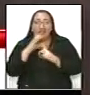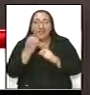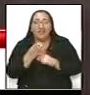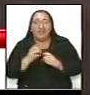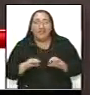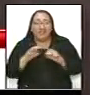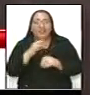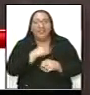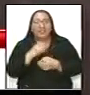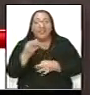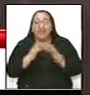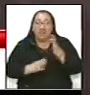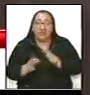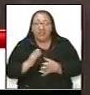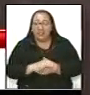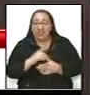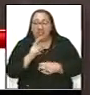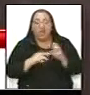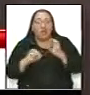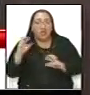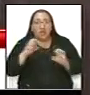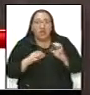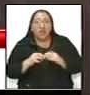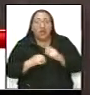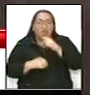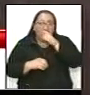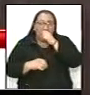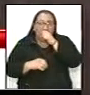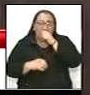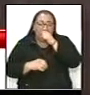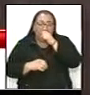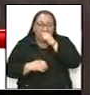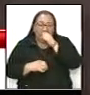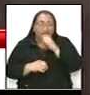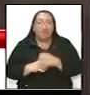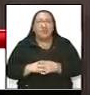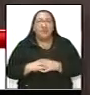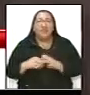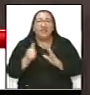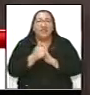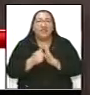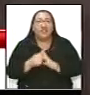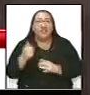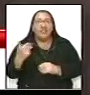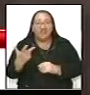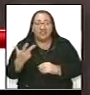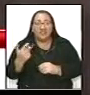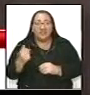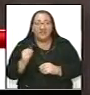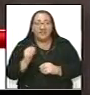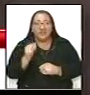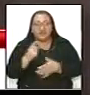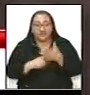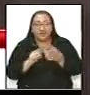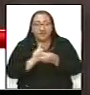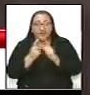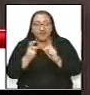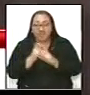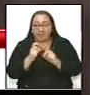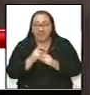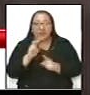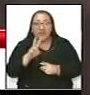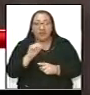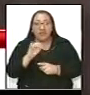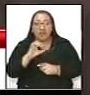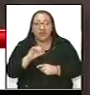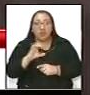Economía y Finanzas, existen algunas dudas, presidente. En el artículo tercero del título preliminar, cambiaría la palabra